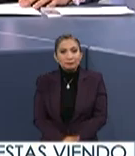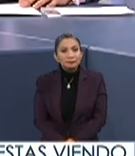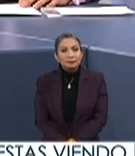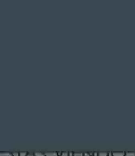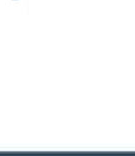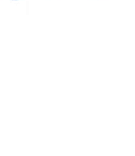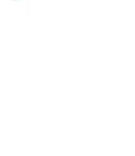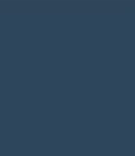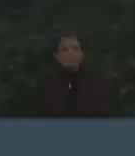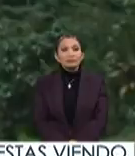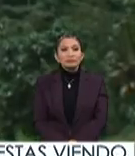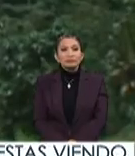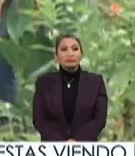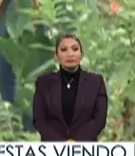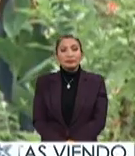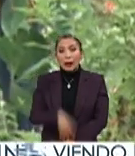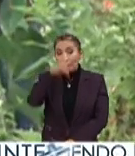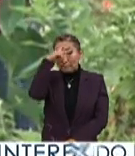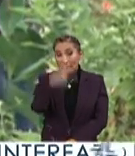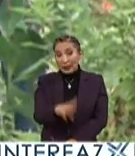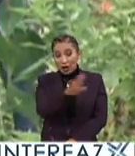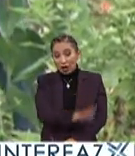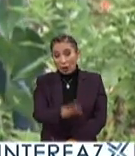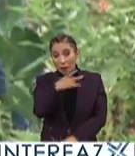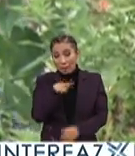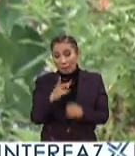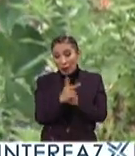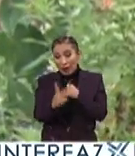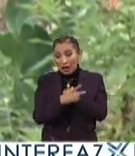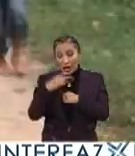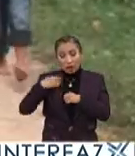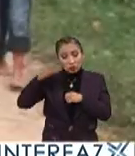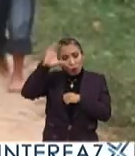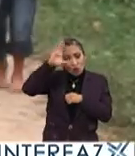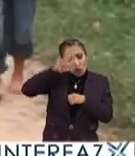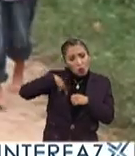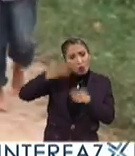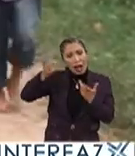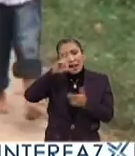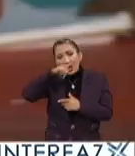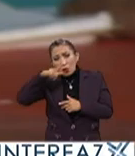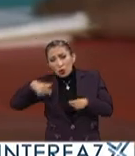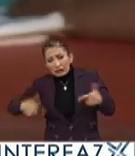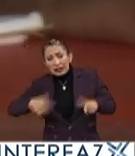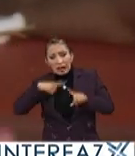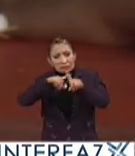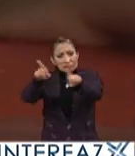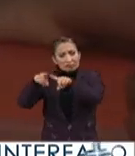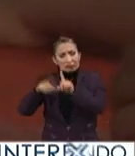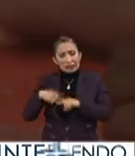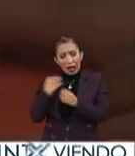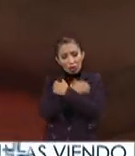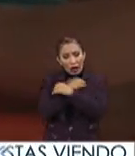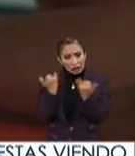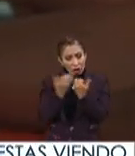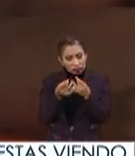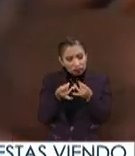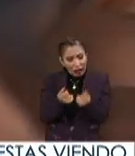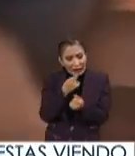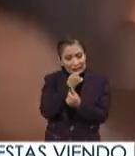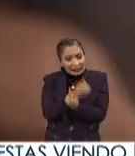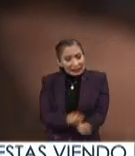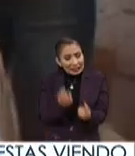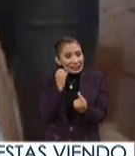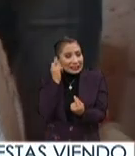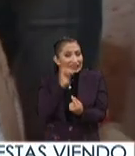matemáticas. México es un país cultural y lingüísticamente diverso. Garantizar una educación de calidad para los niños,